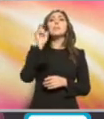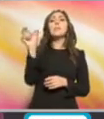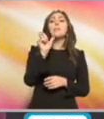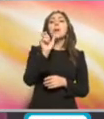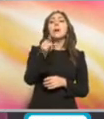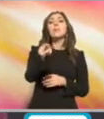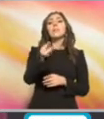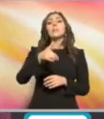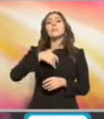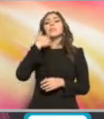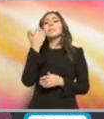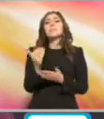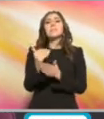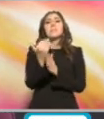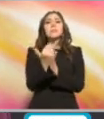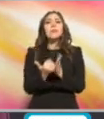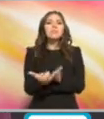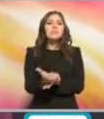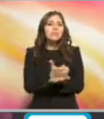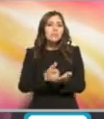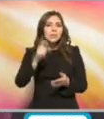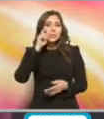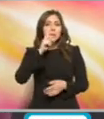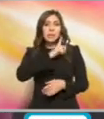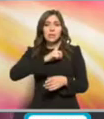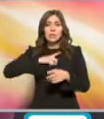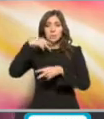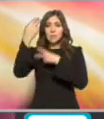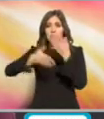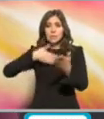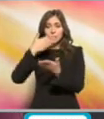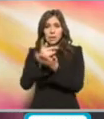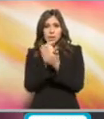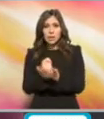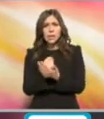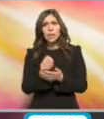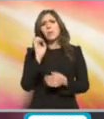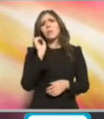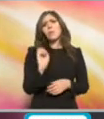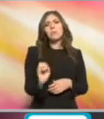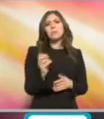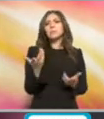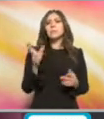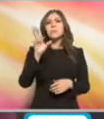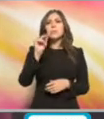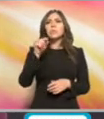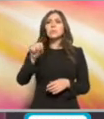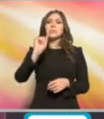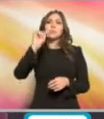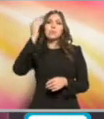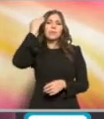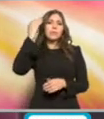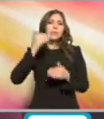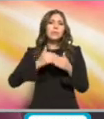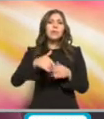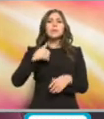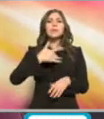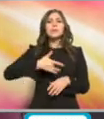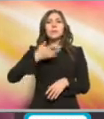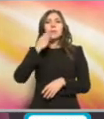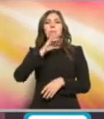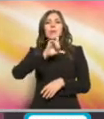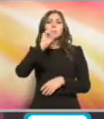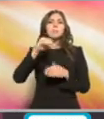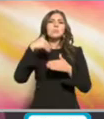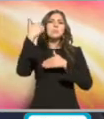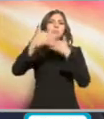tengo menos deseo sexual o algo similar, tenemos que ir a terapia, o podemos decir, no, a lo mejor es algo pasajero, estoy yo nada más deprimido, es una mala racha, se me va